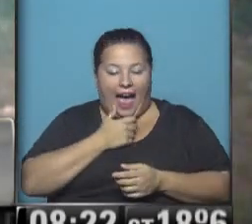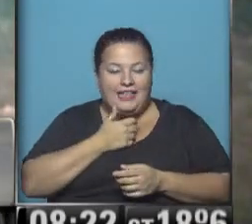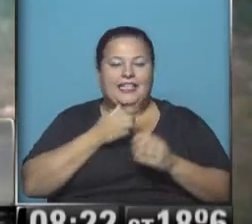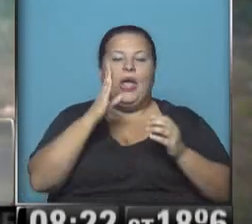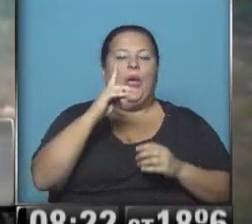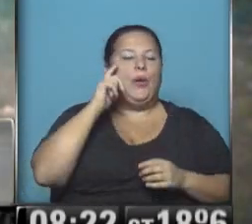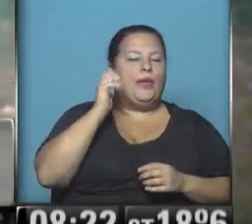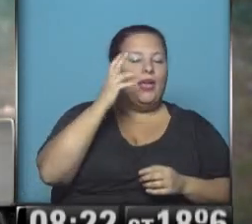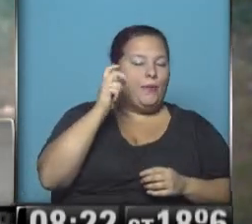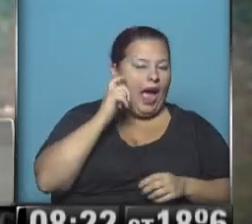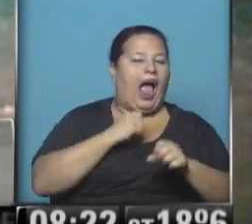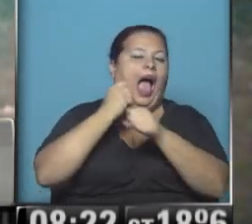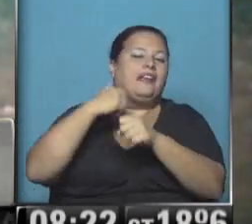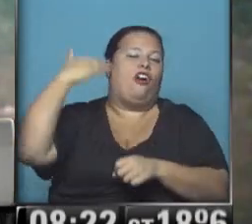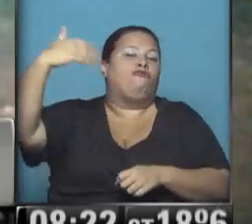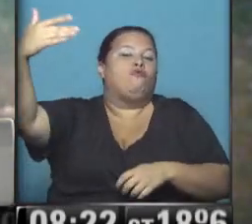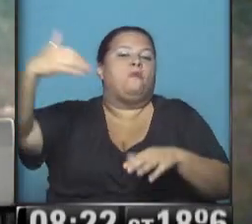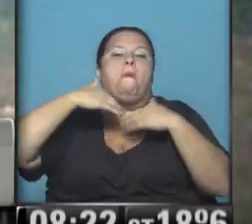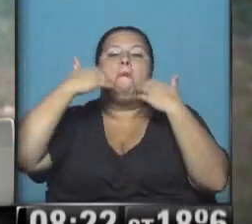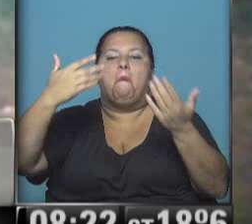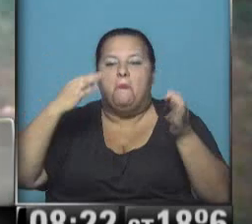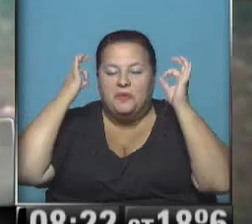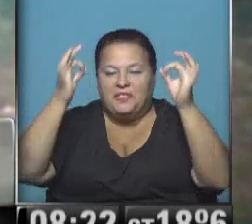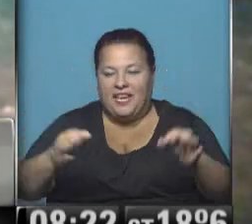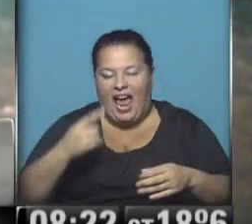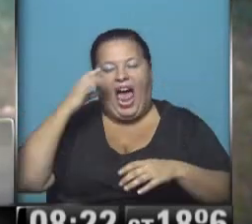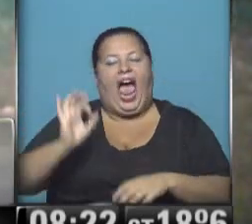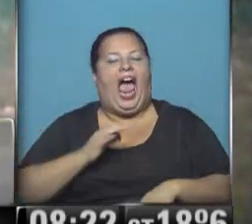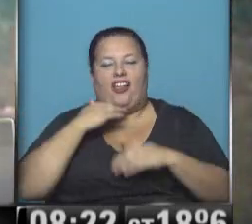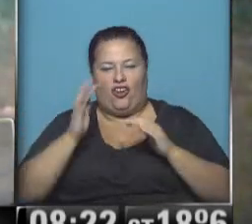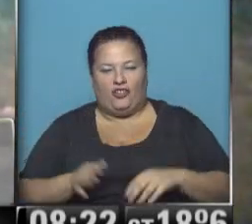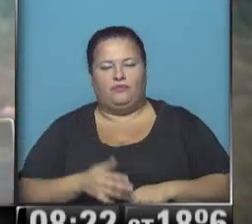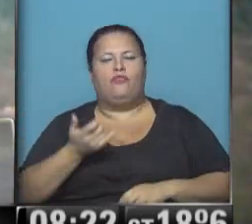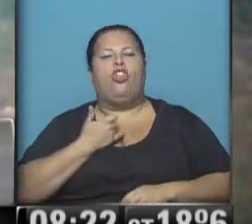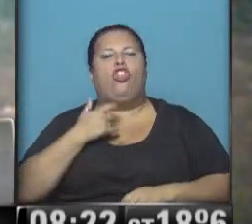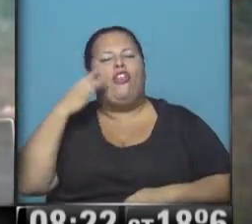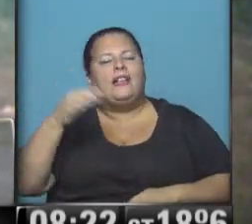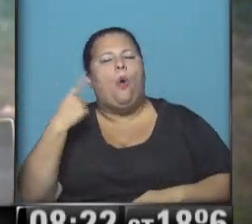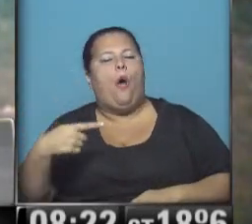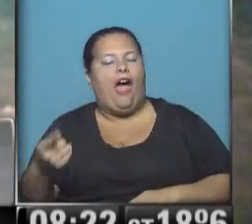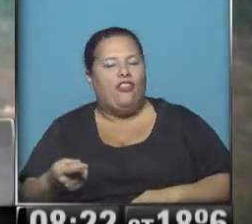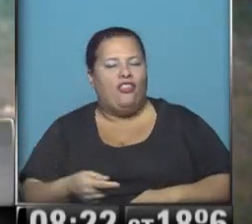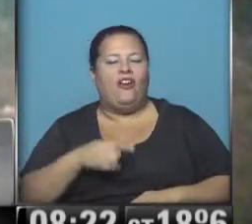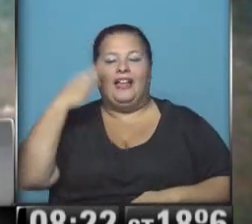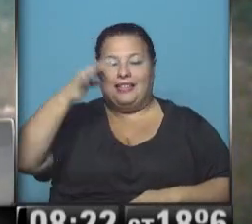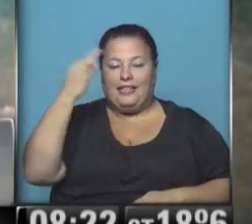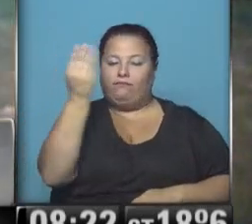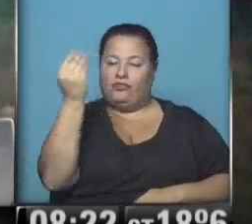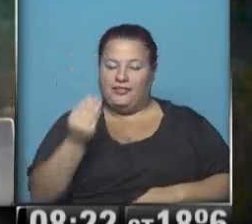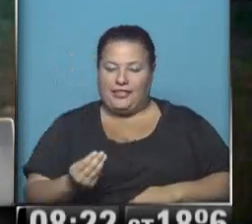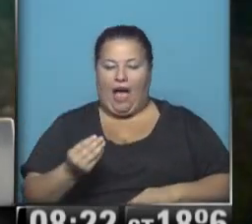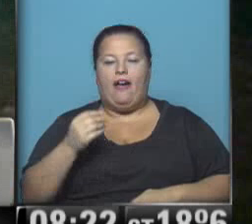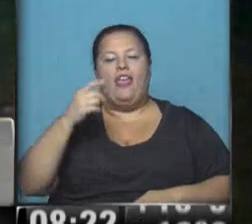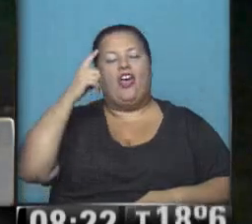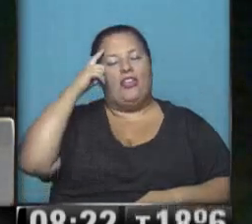el Big Bang hasta un futuro, vaya a saber uno dónde puesto, en qué año. ¿Dónde podés ver la obra y cuándo? Las funciones son los sábados a